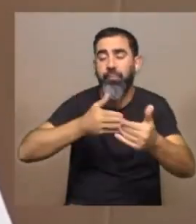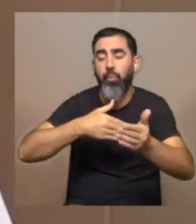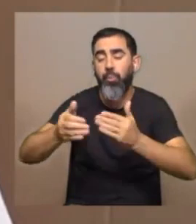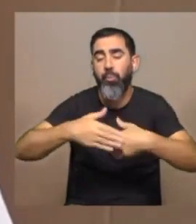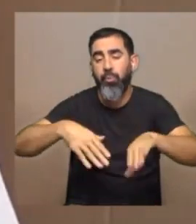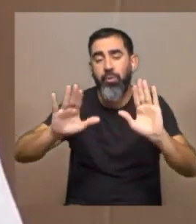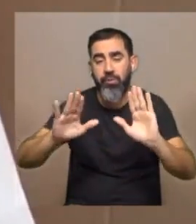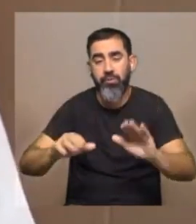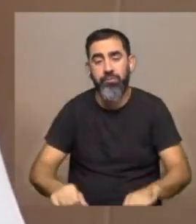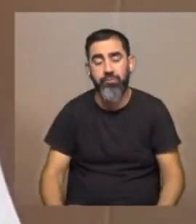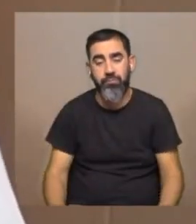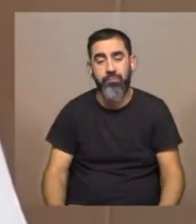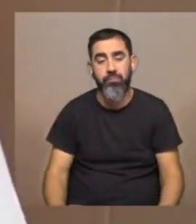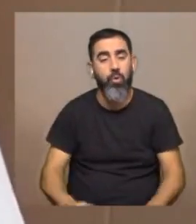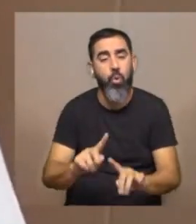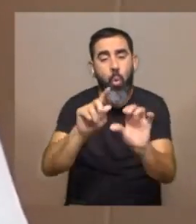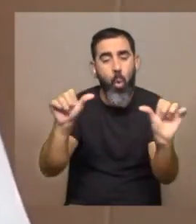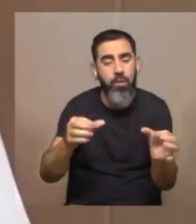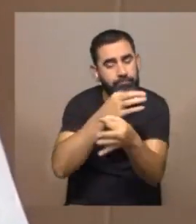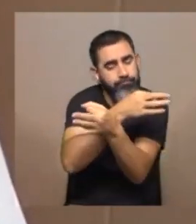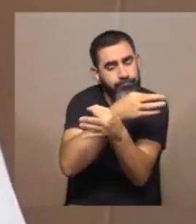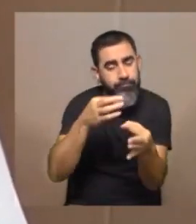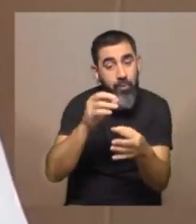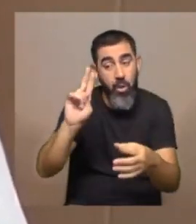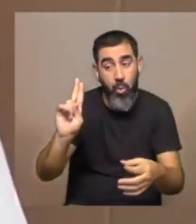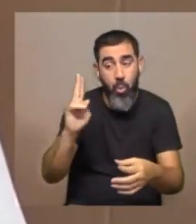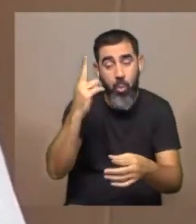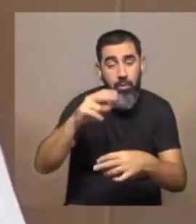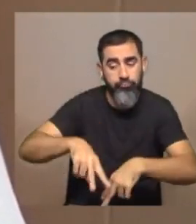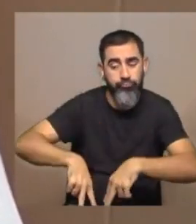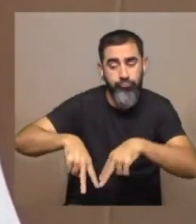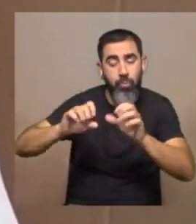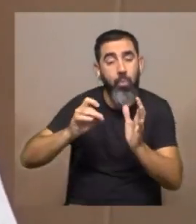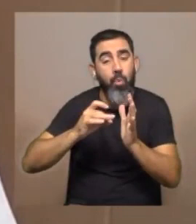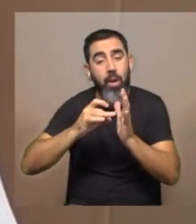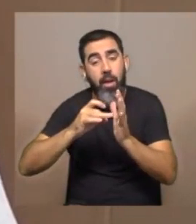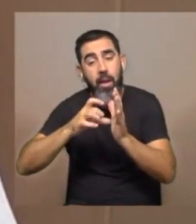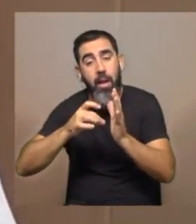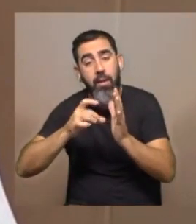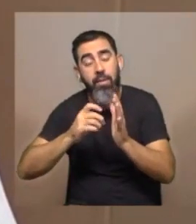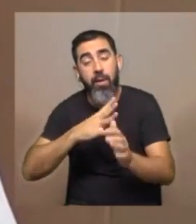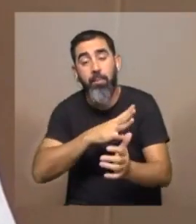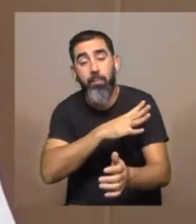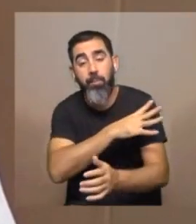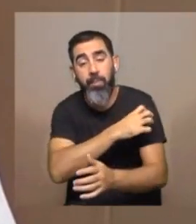atención, no se lo hace de manera adecuada. En Uruguay analizamos la calidad de la medida de